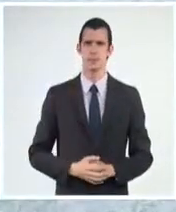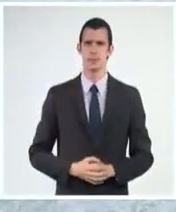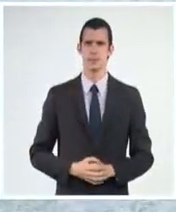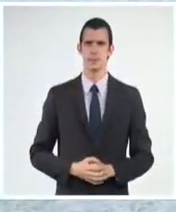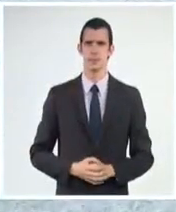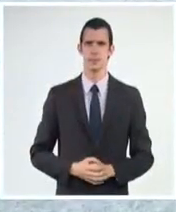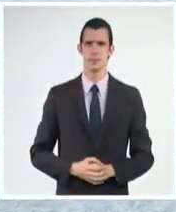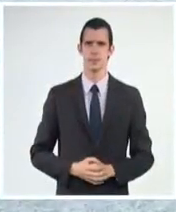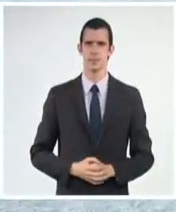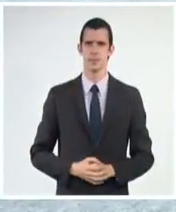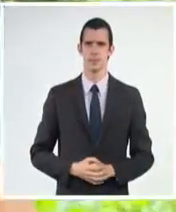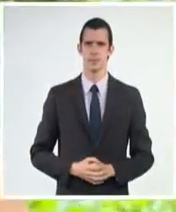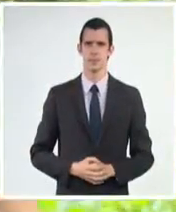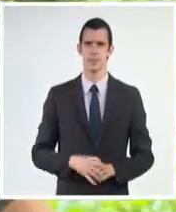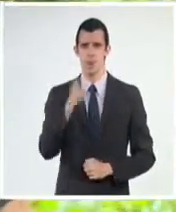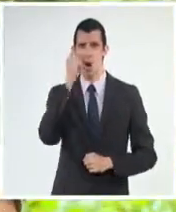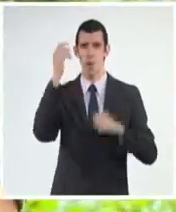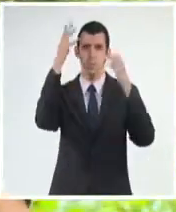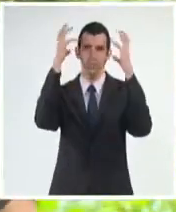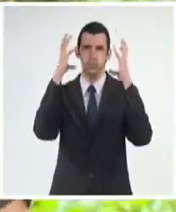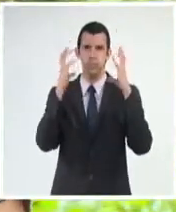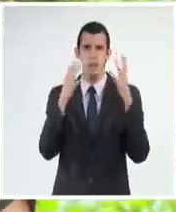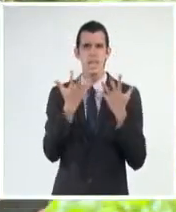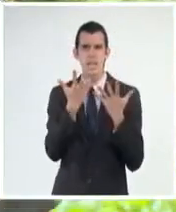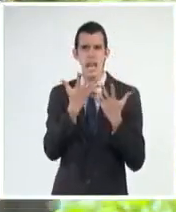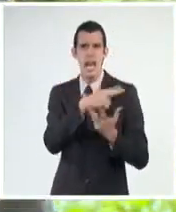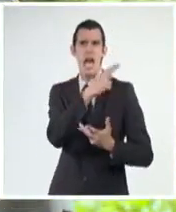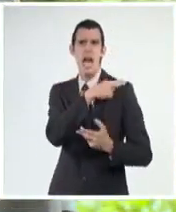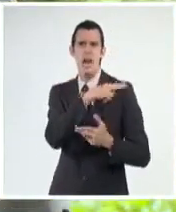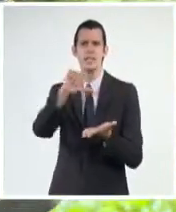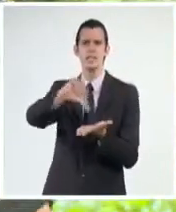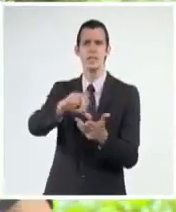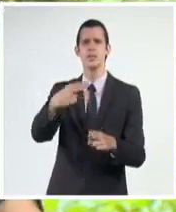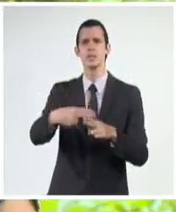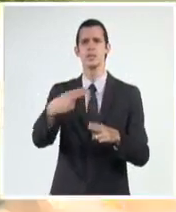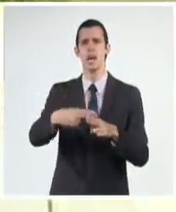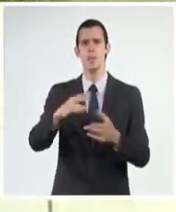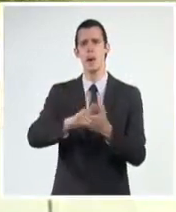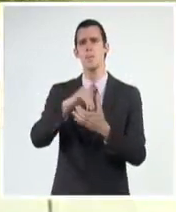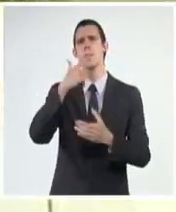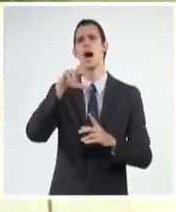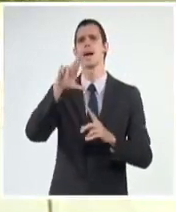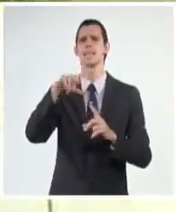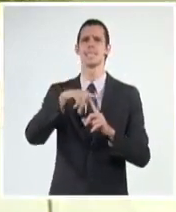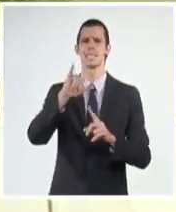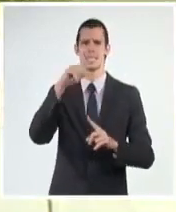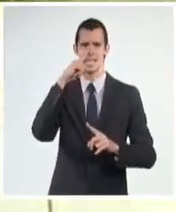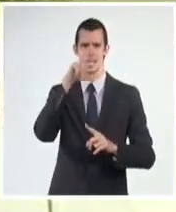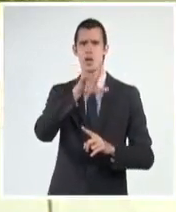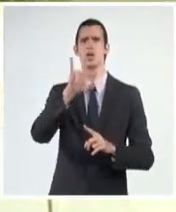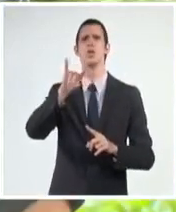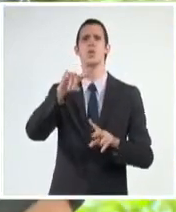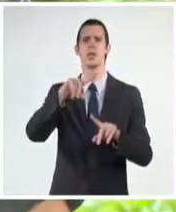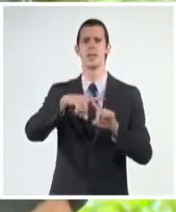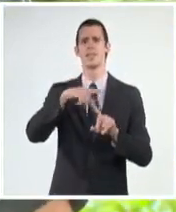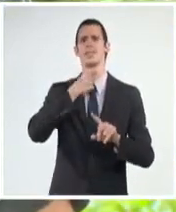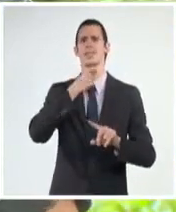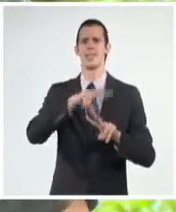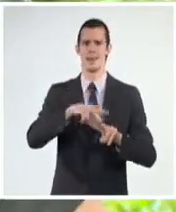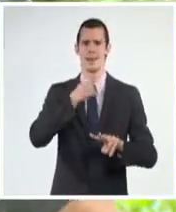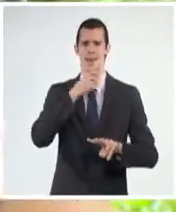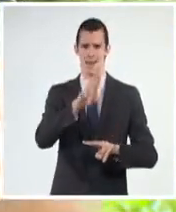En declaraciones para este espacio, Joel Suárez se refirió a las características del evento. La Hora Actual de Cuba es